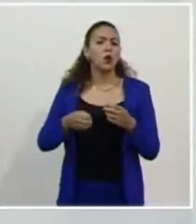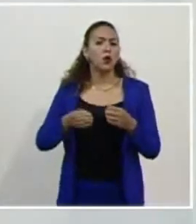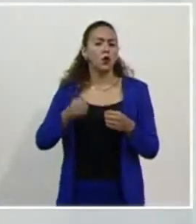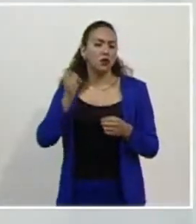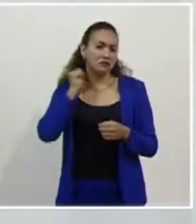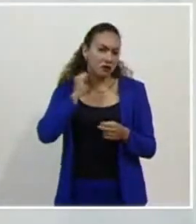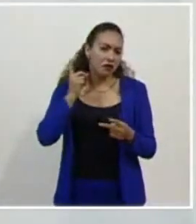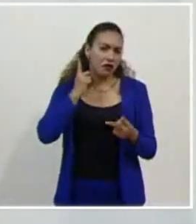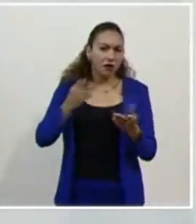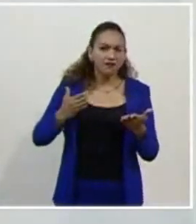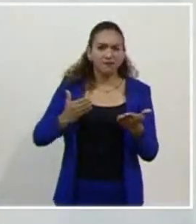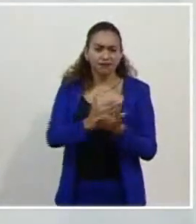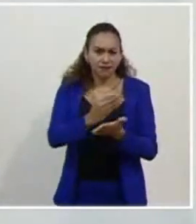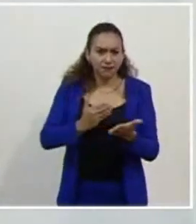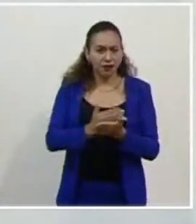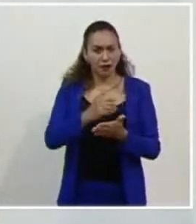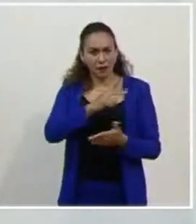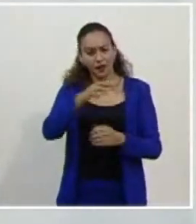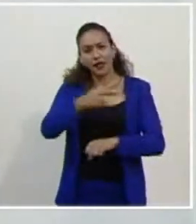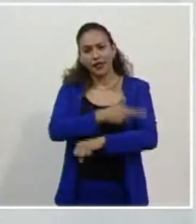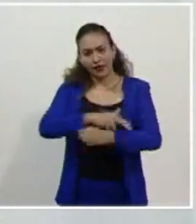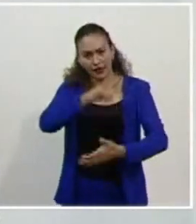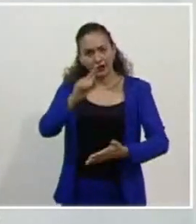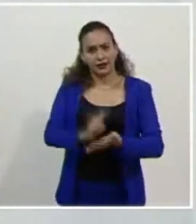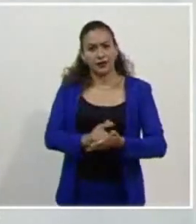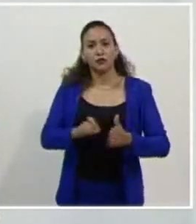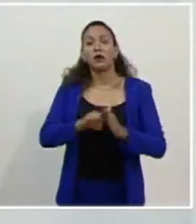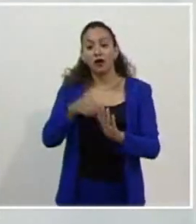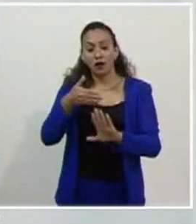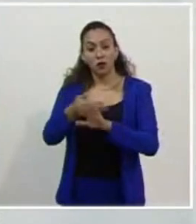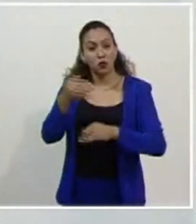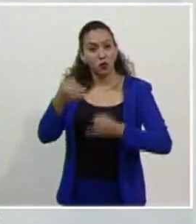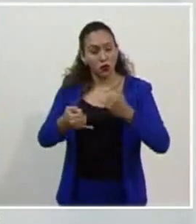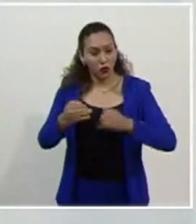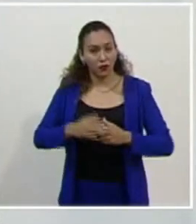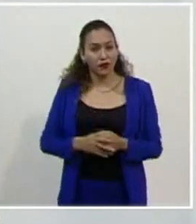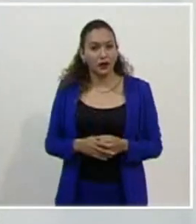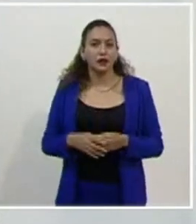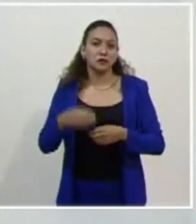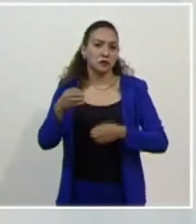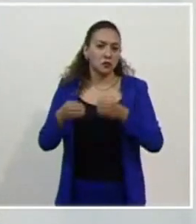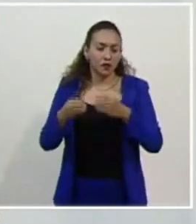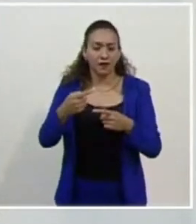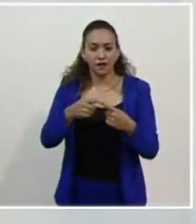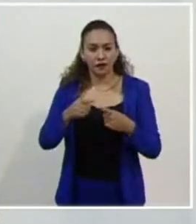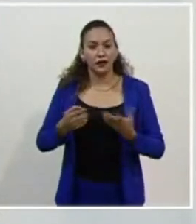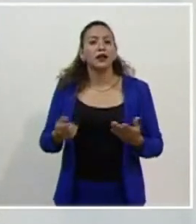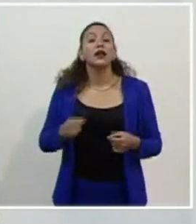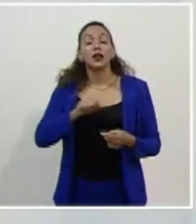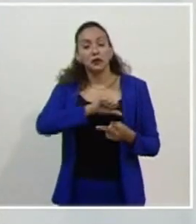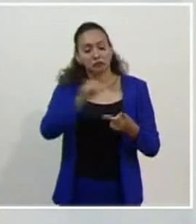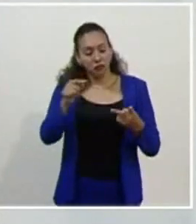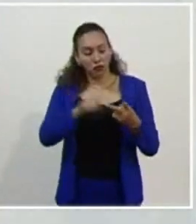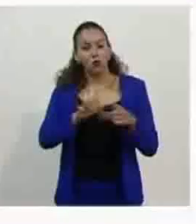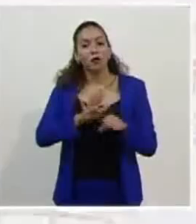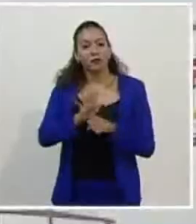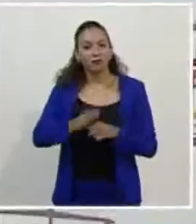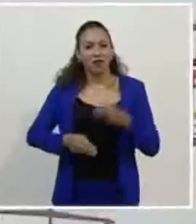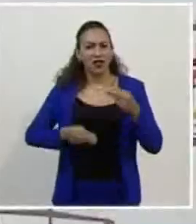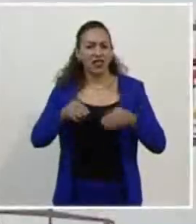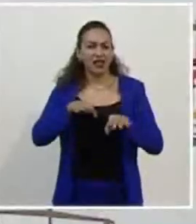jueces. Y también salió otro tema muy importante, que es el exceso de carga de trabajo que impide justamente paliar el rezago